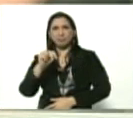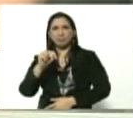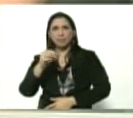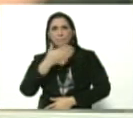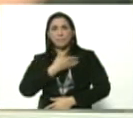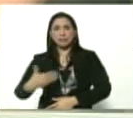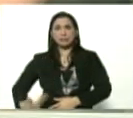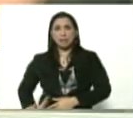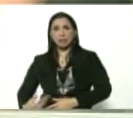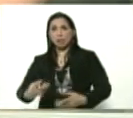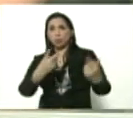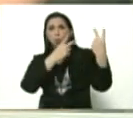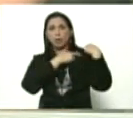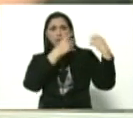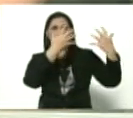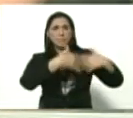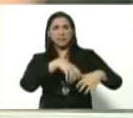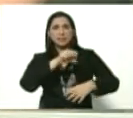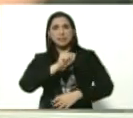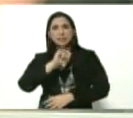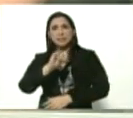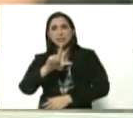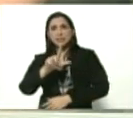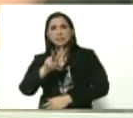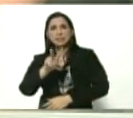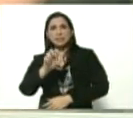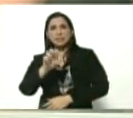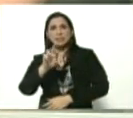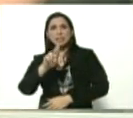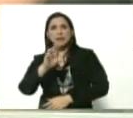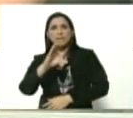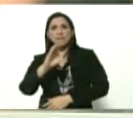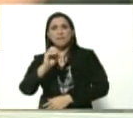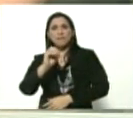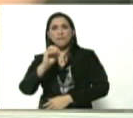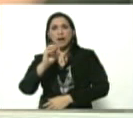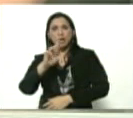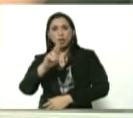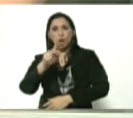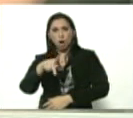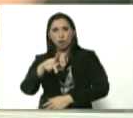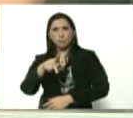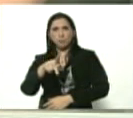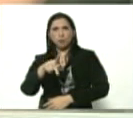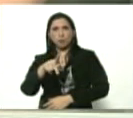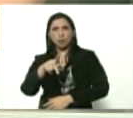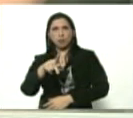presidente y dueño de la empresa de seguridad Silvercop,